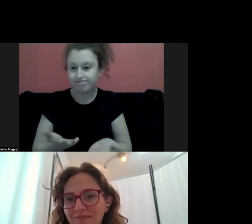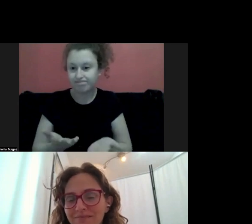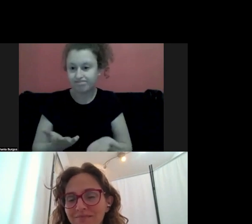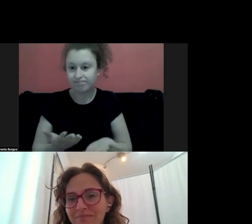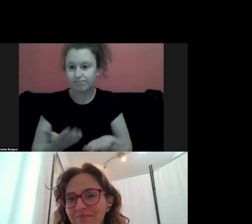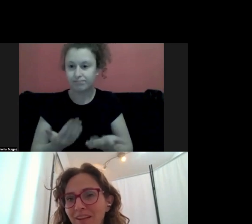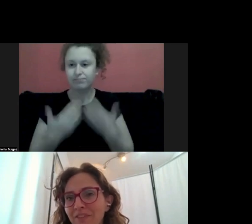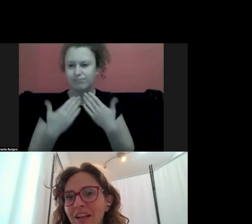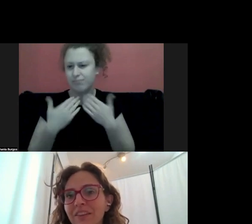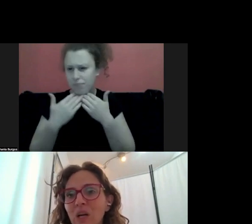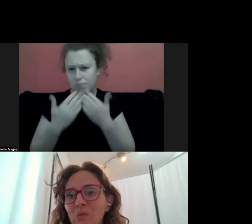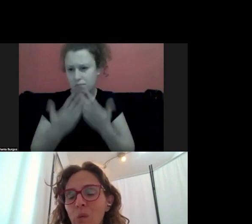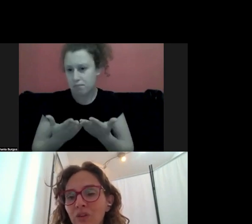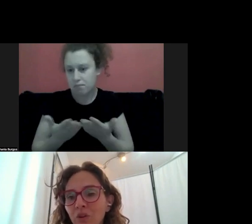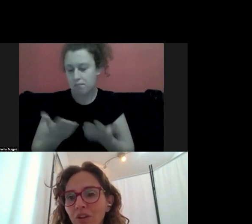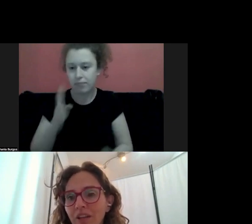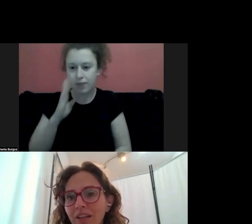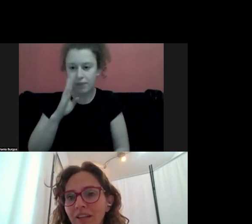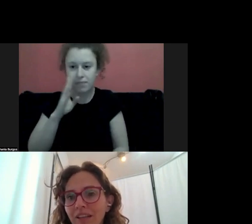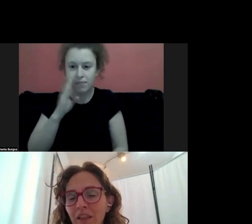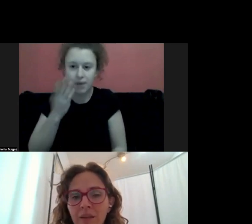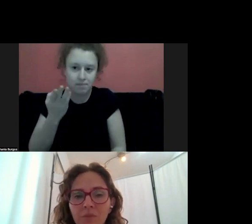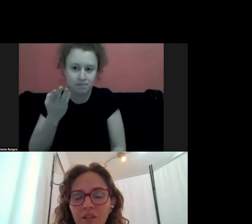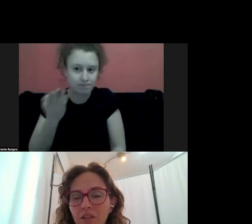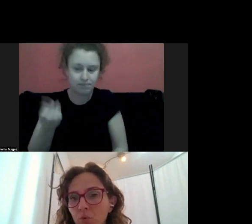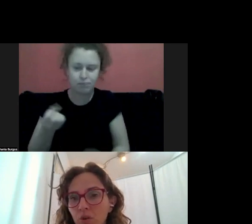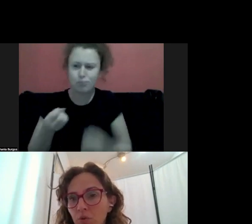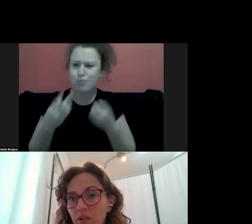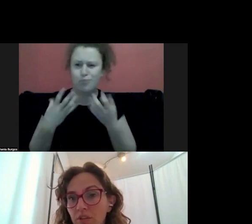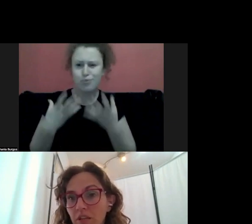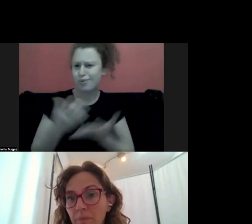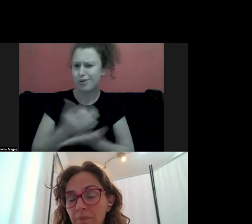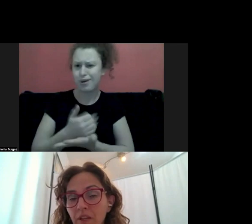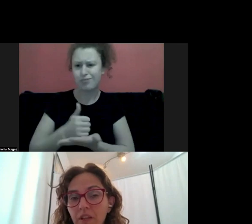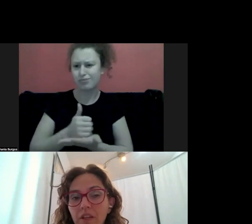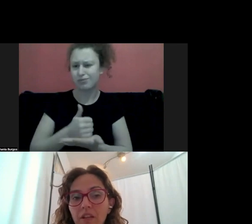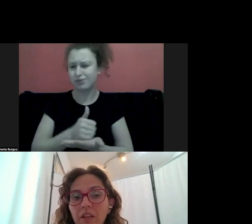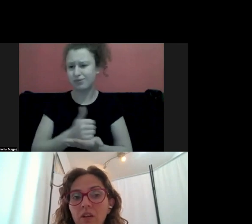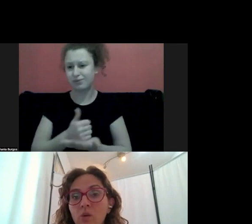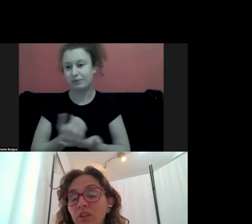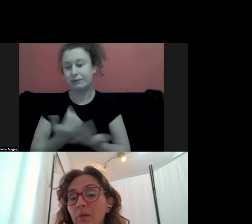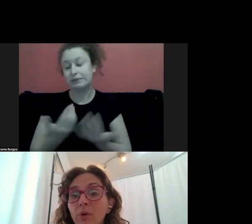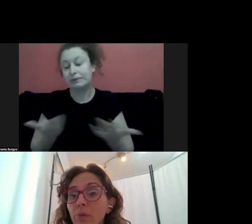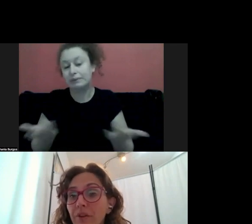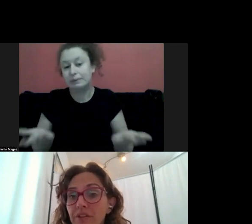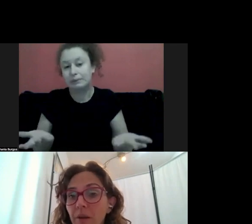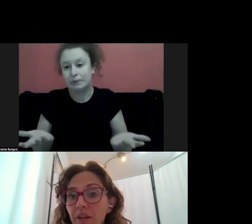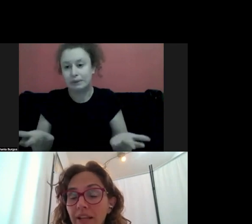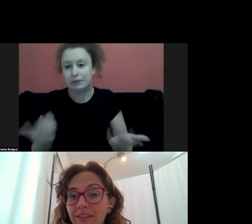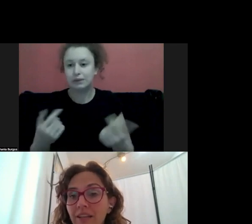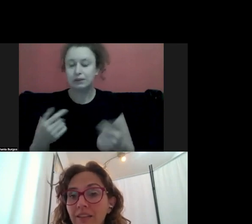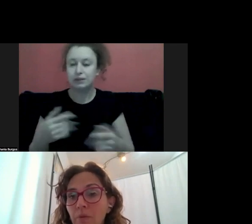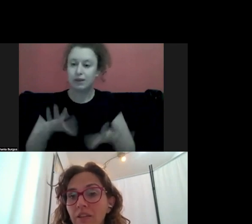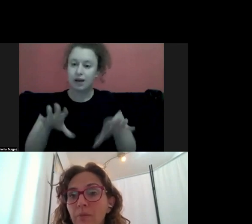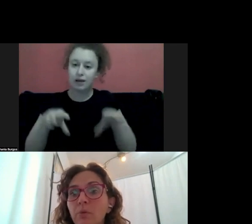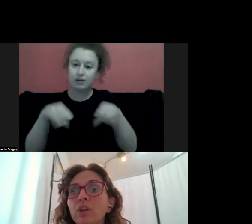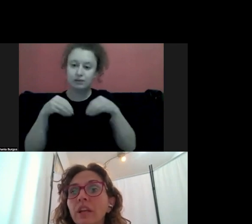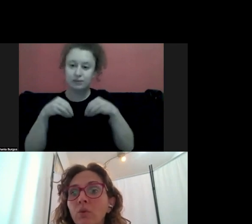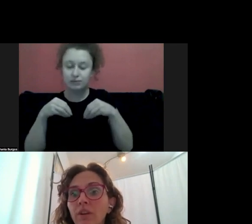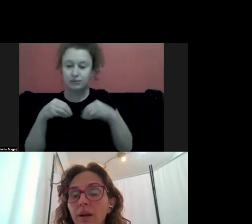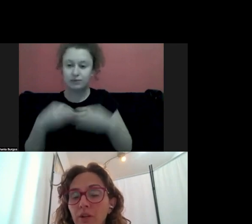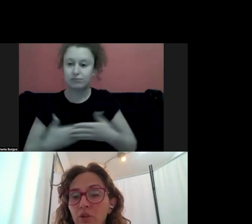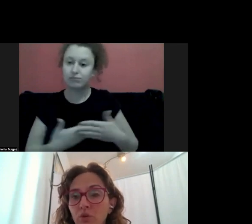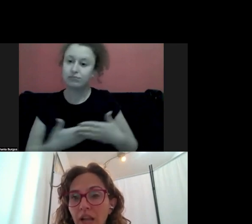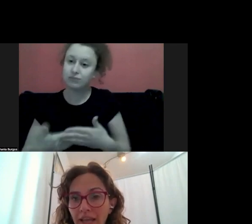madre. Al final llega un momento en que aceptas que tu hijo es así, y como tampoco puedes saber exactamente por